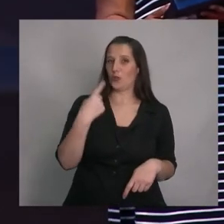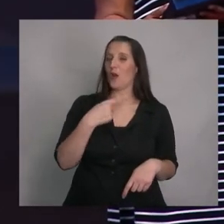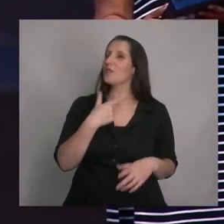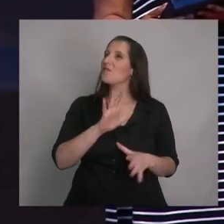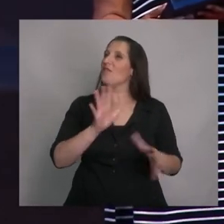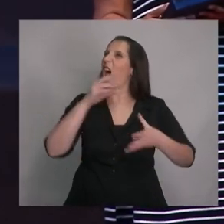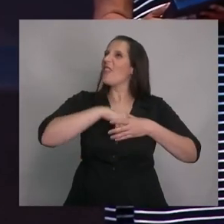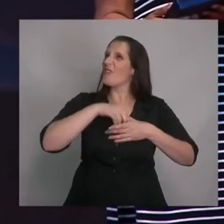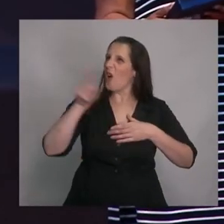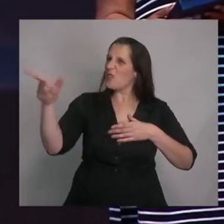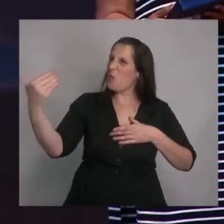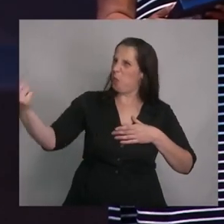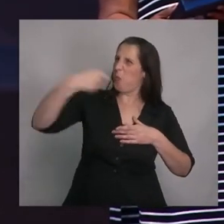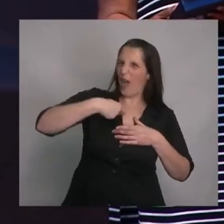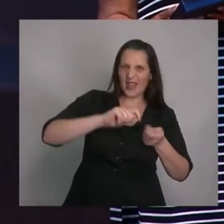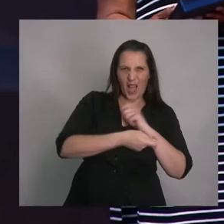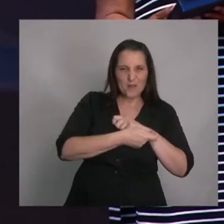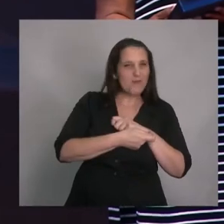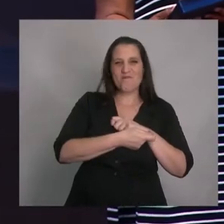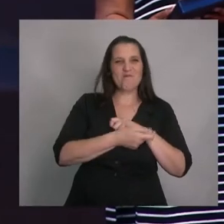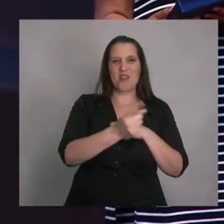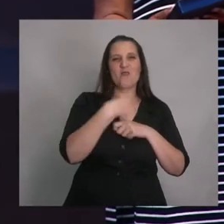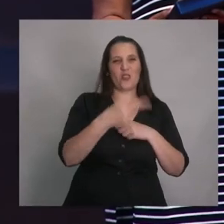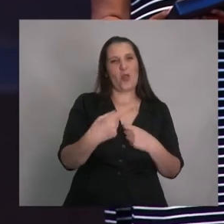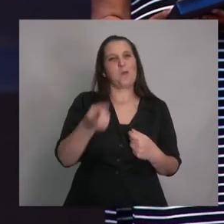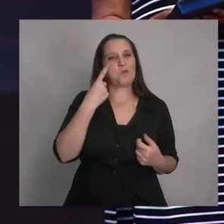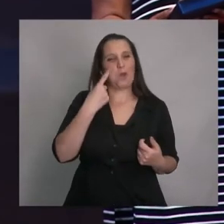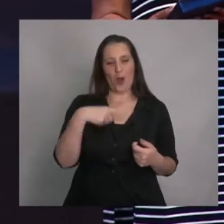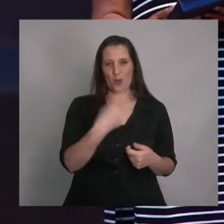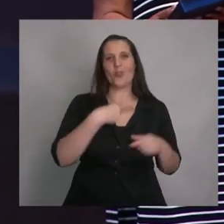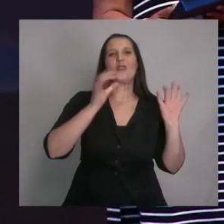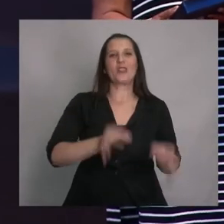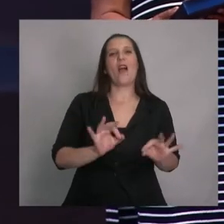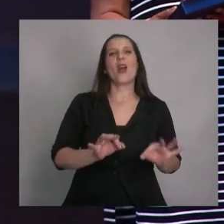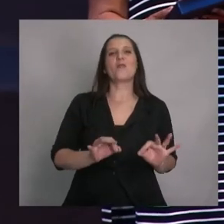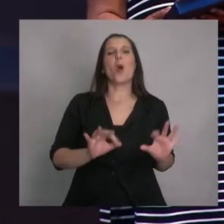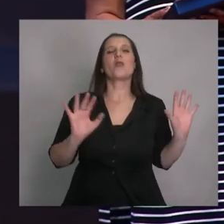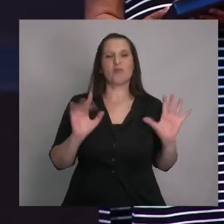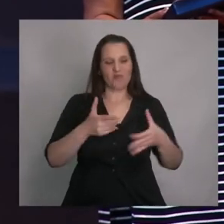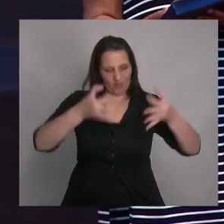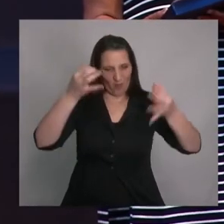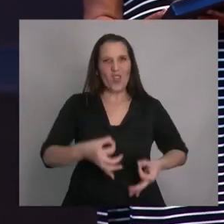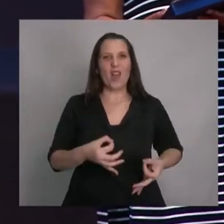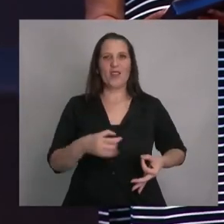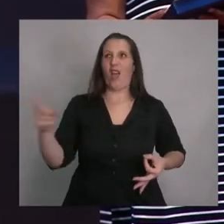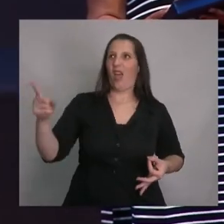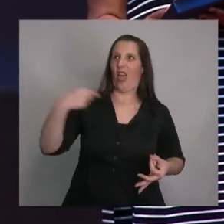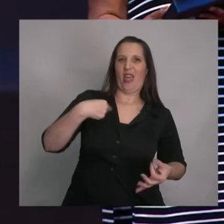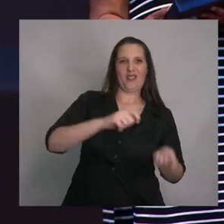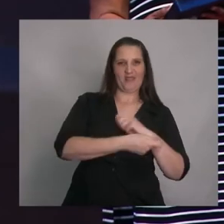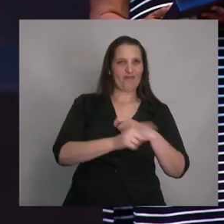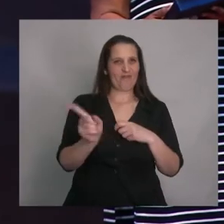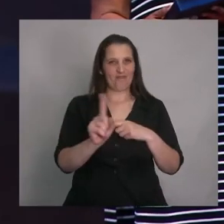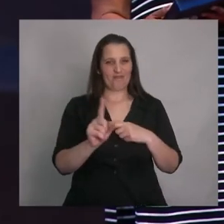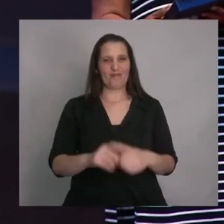dentro de nosotros que nosotros conocemos y sabemos que es correcto sólo se